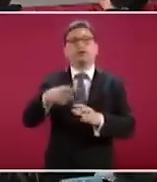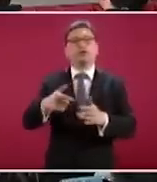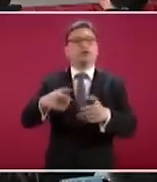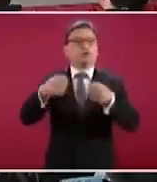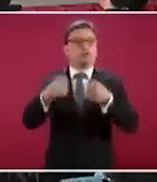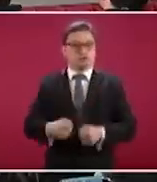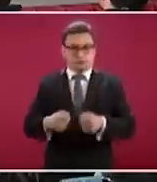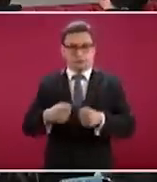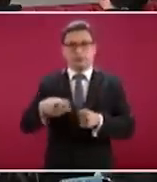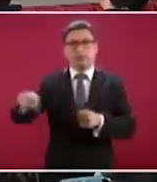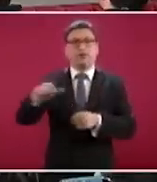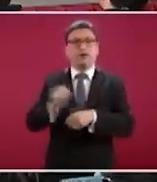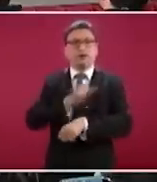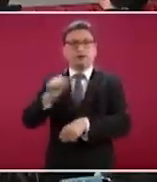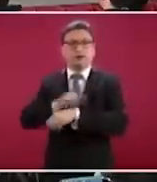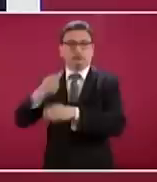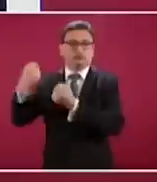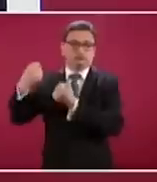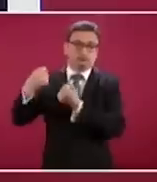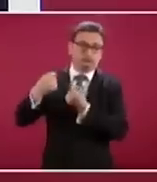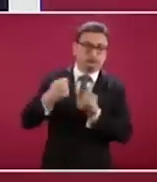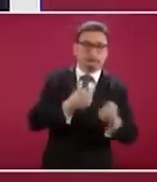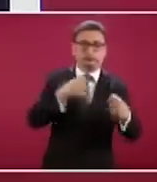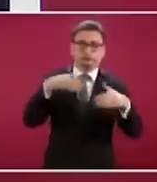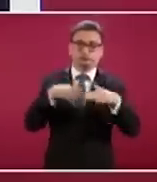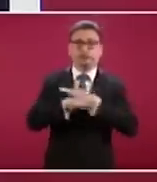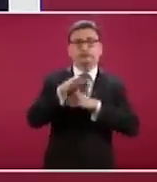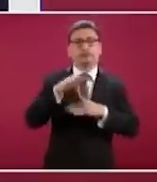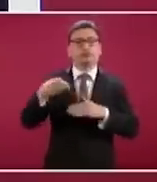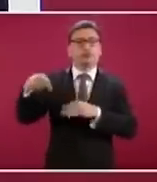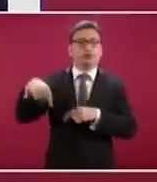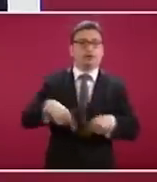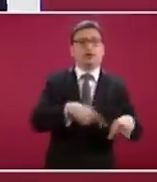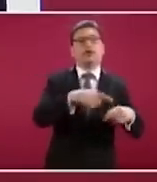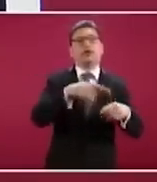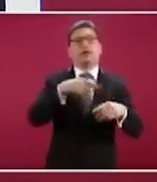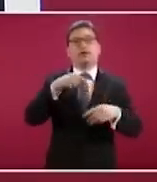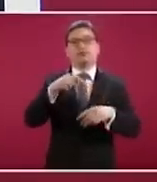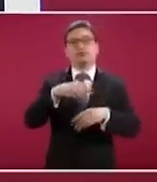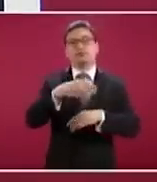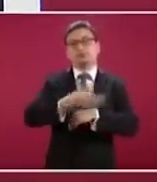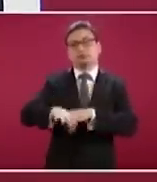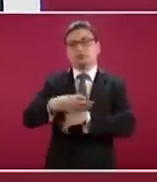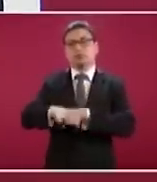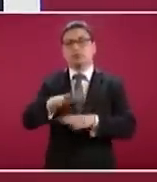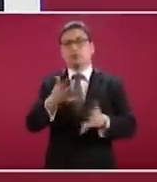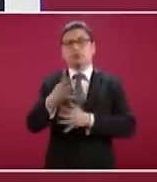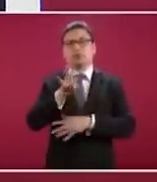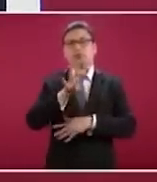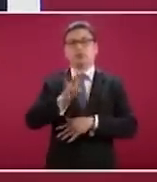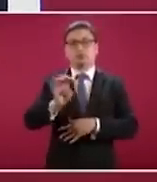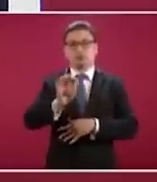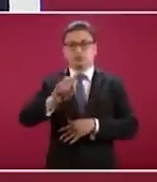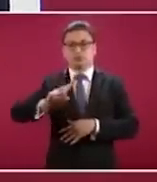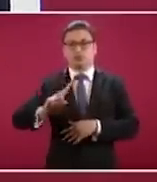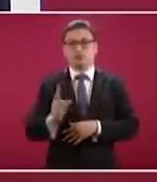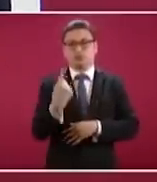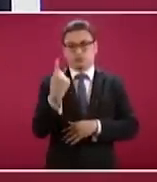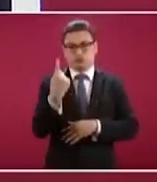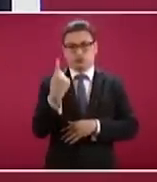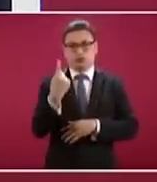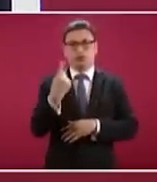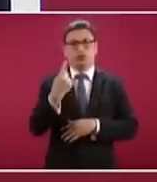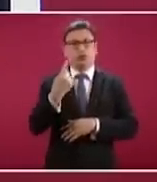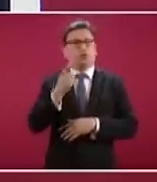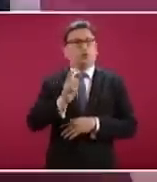garantía los vehículos de los paisanos que ingresen temporalmente de $400 solamente